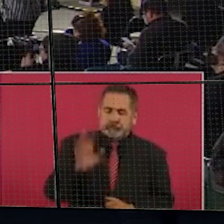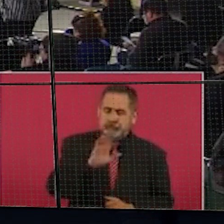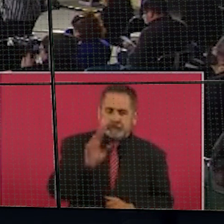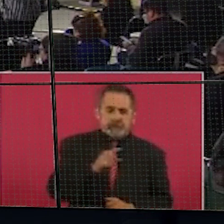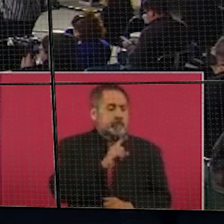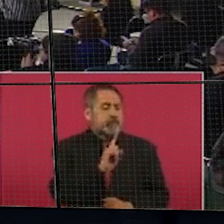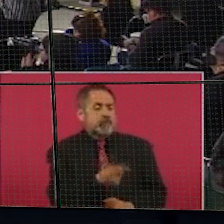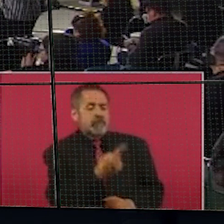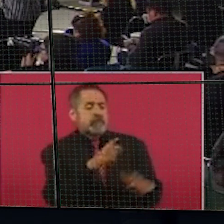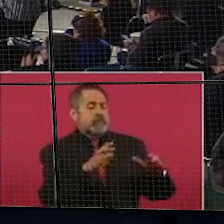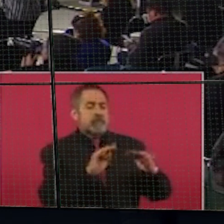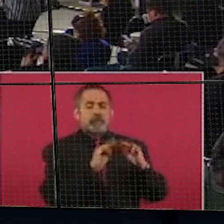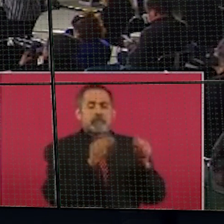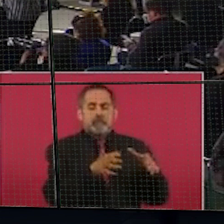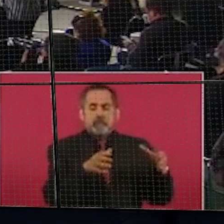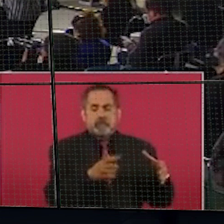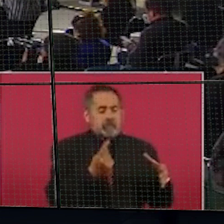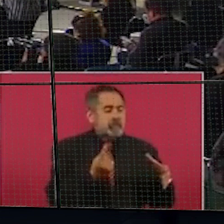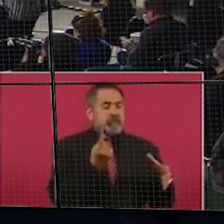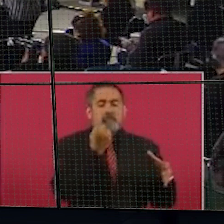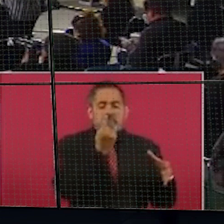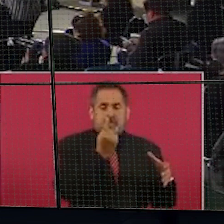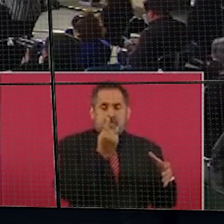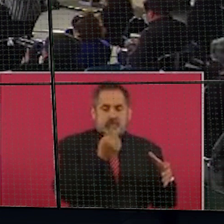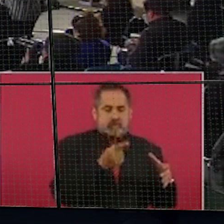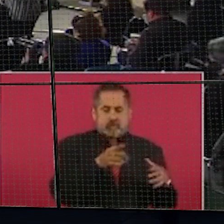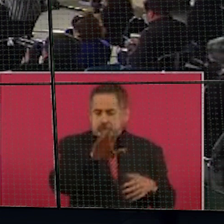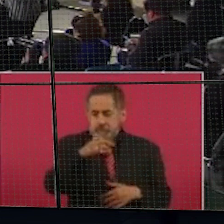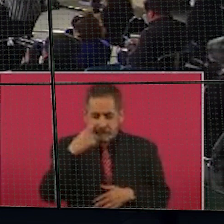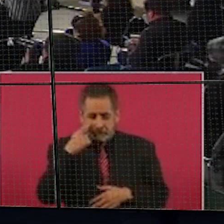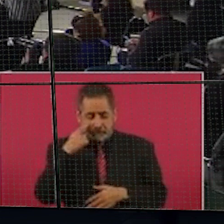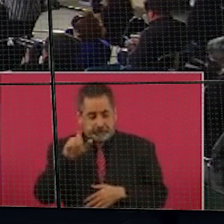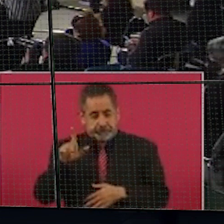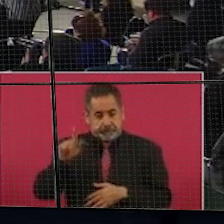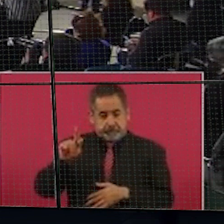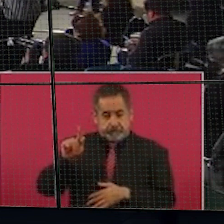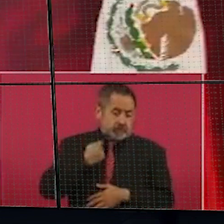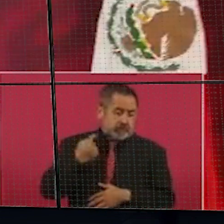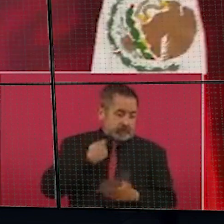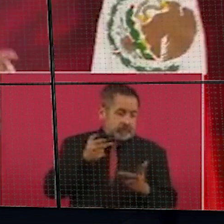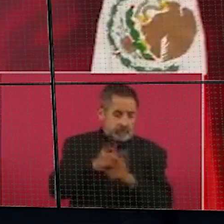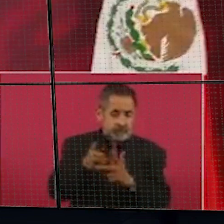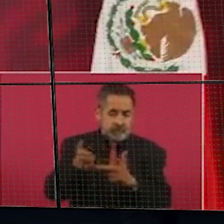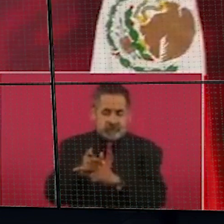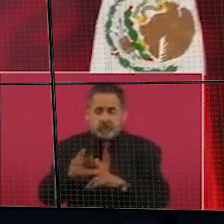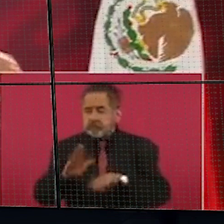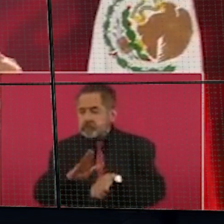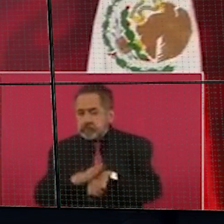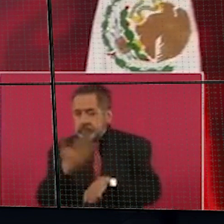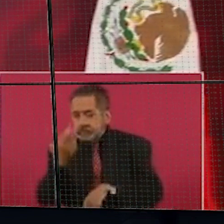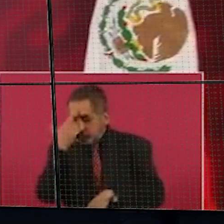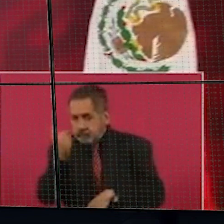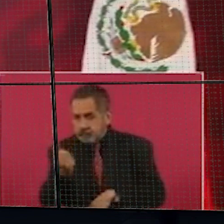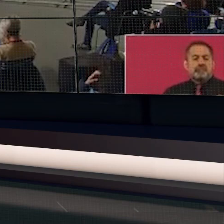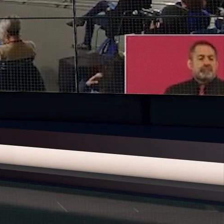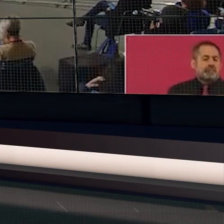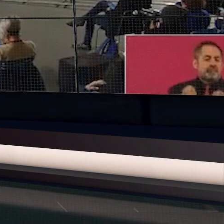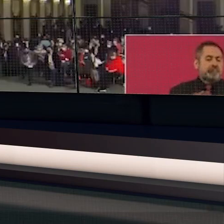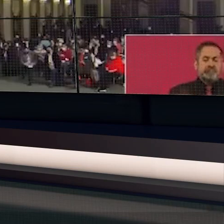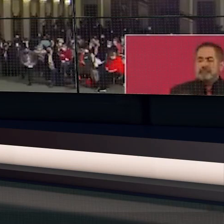sola banda la mayor parte de los homicidios 75% tiene que ver con enfrentamientos